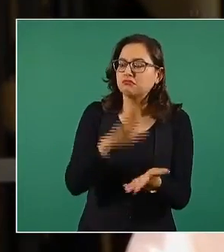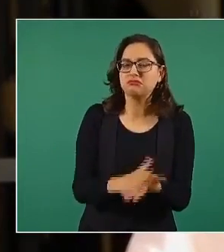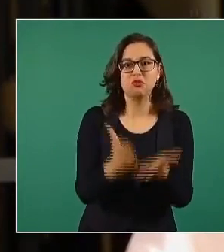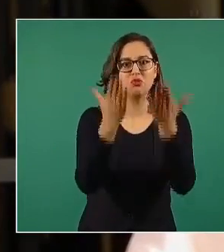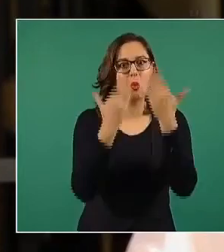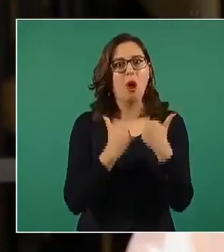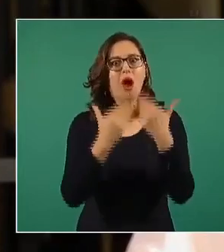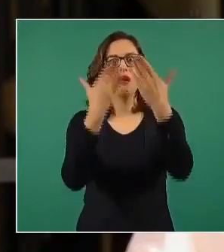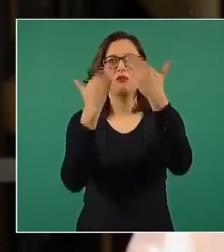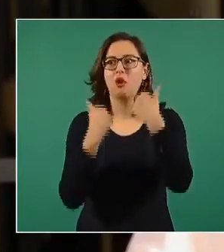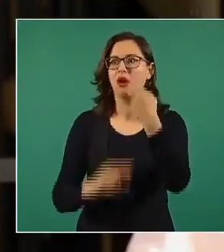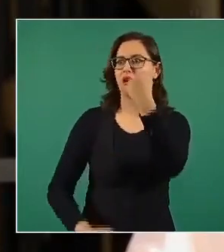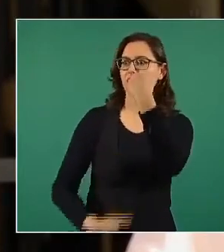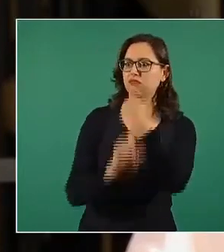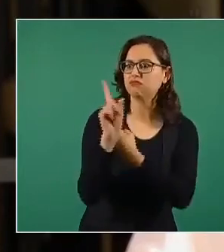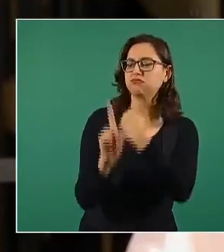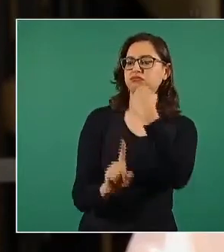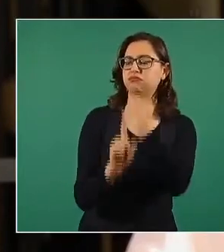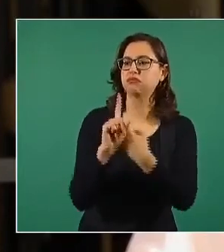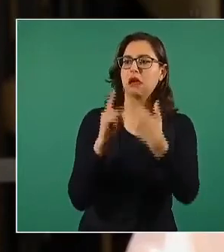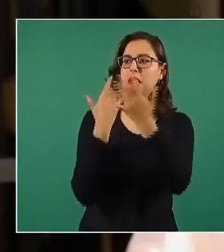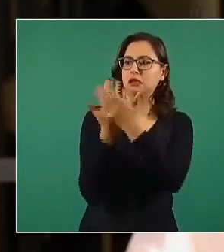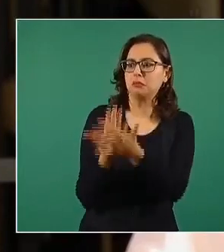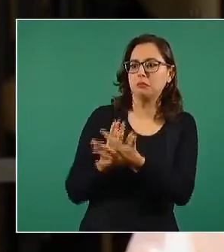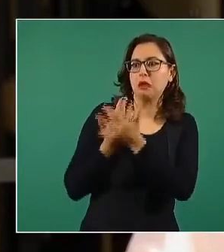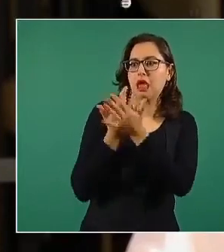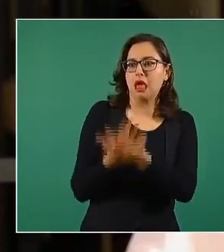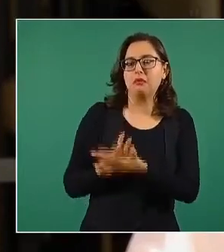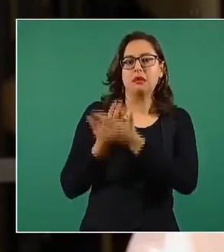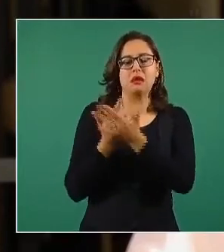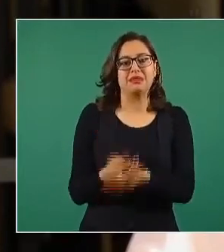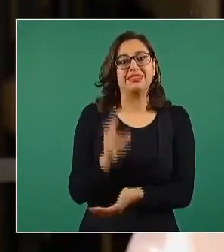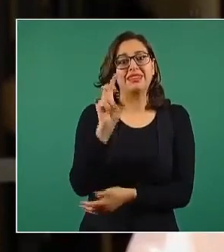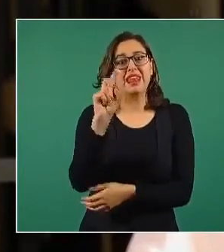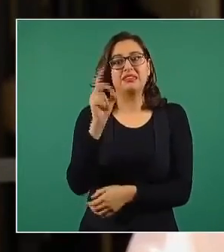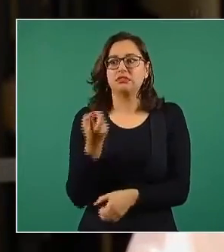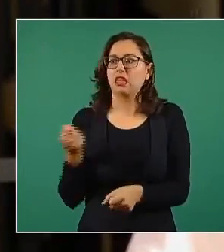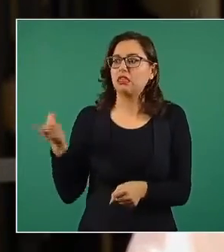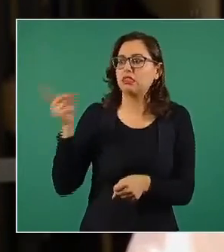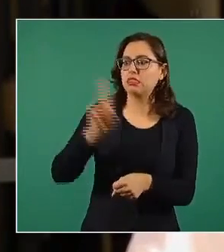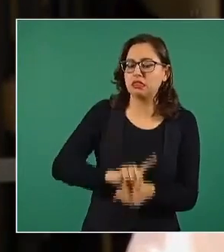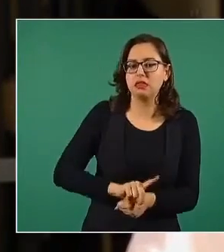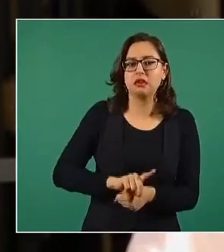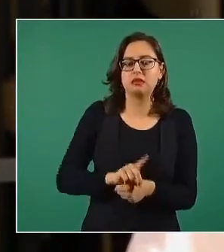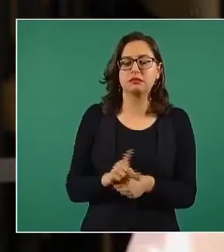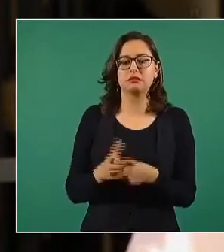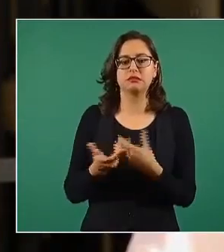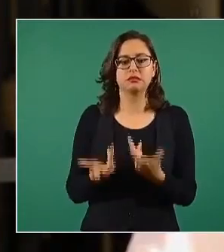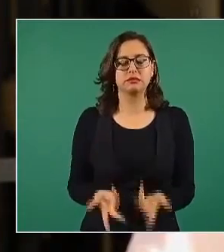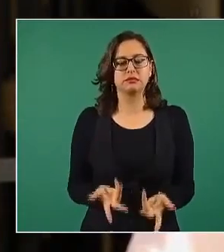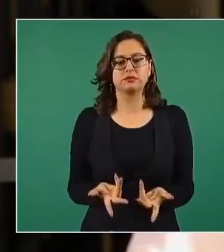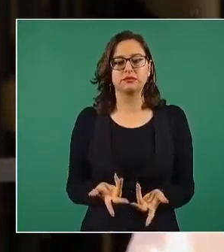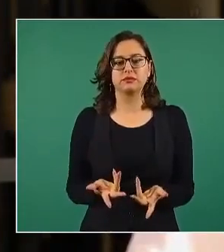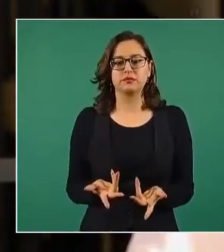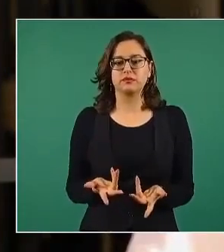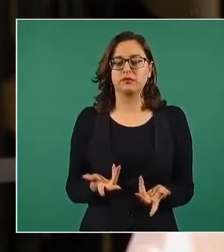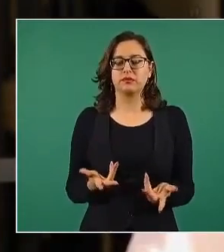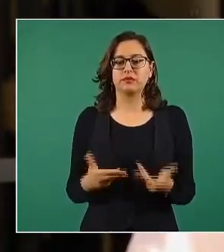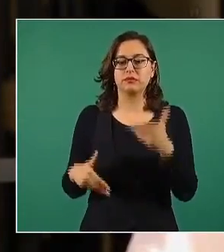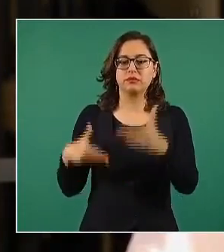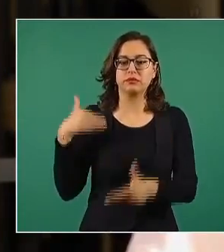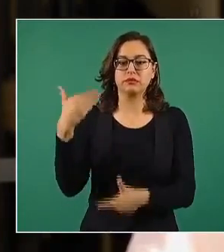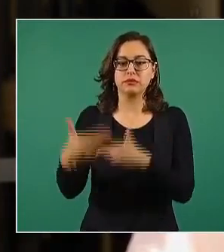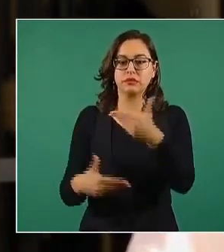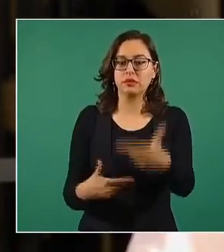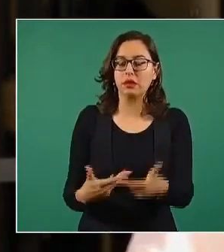65% duran más de 30 días para conseguirlas, perdón, las consiguen 30 días,